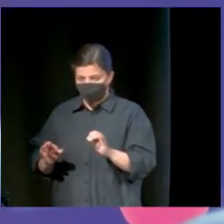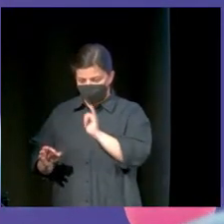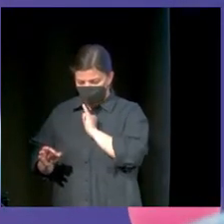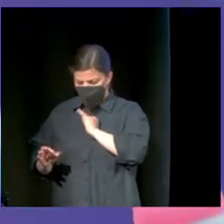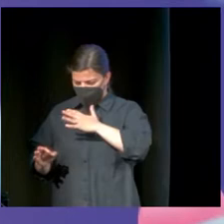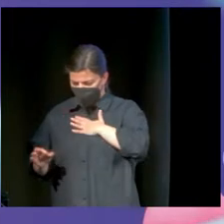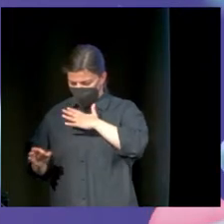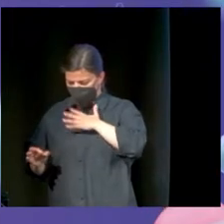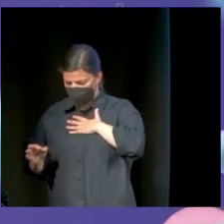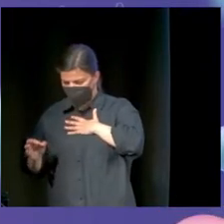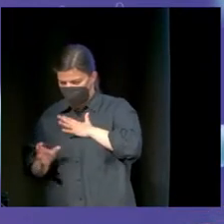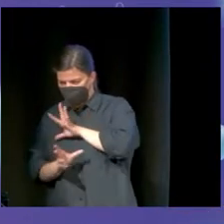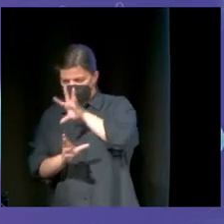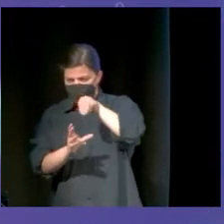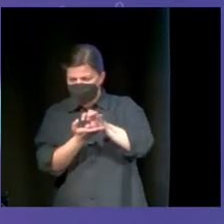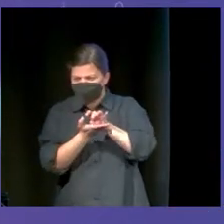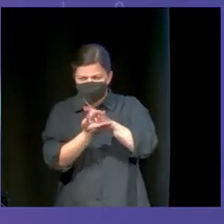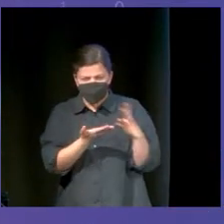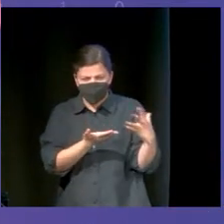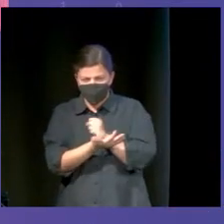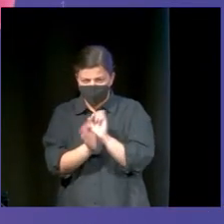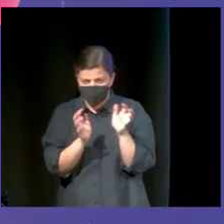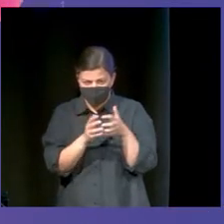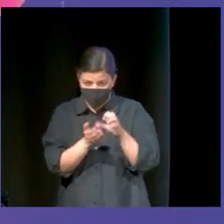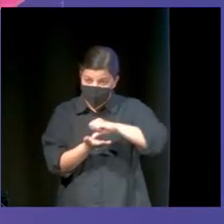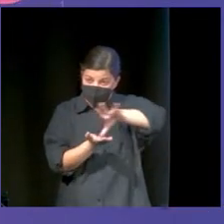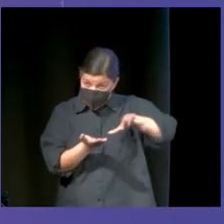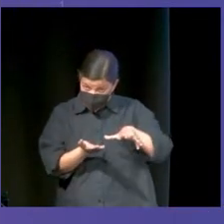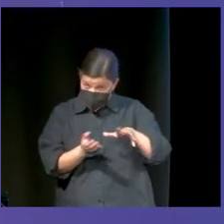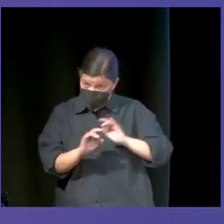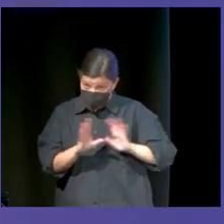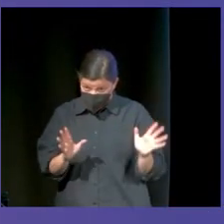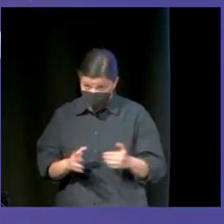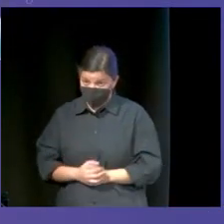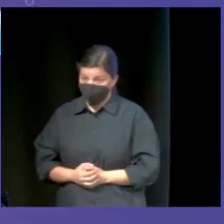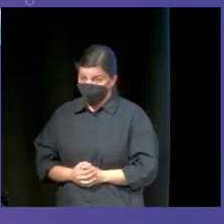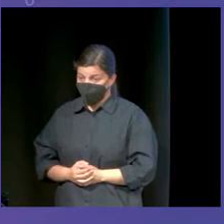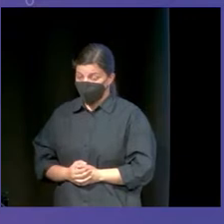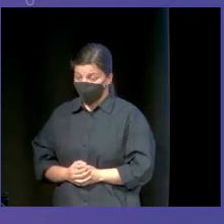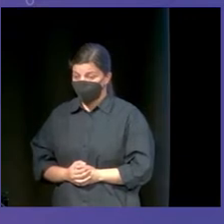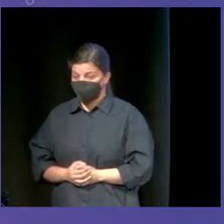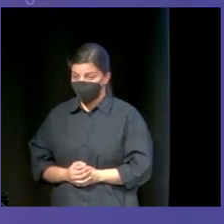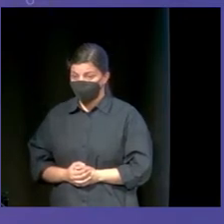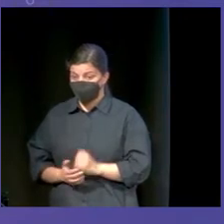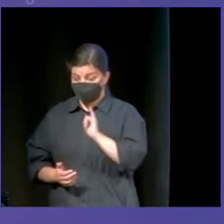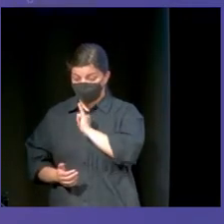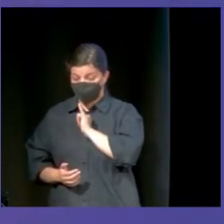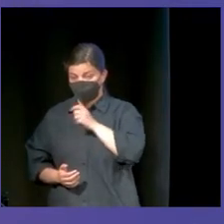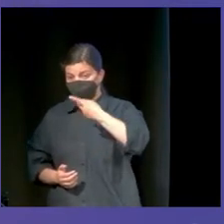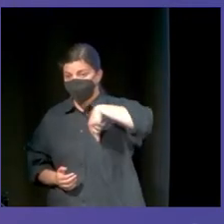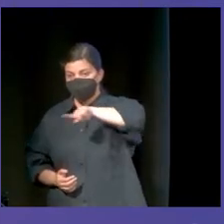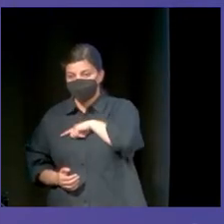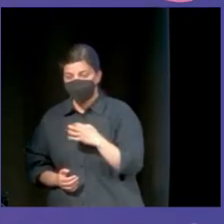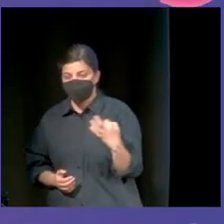identidad hacia todos los servicios de internet descentralizados obviamente y que es nuestra identidad